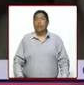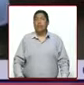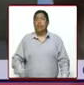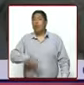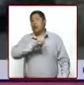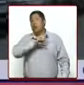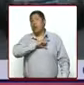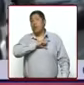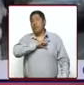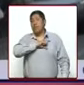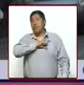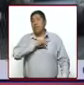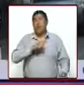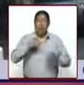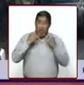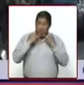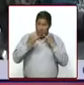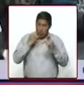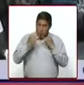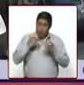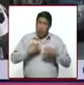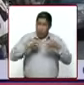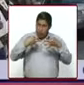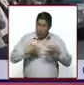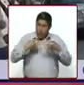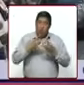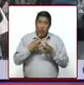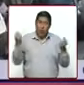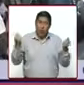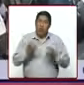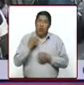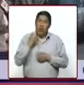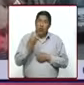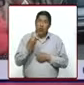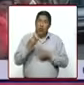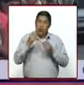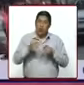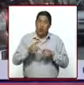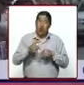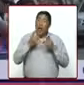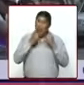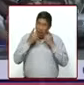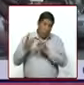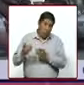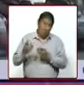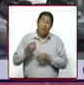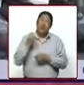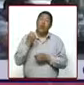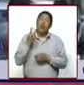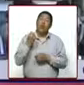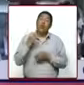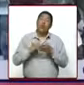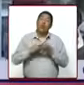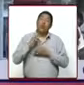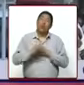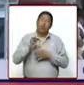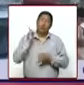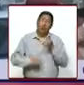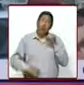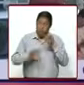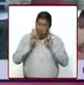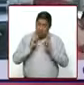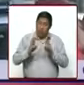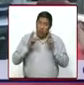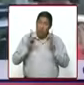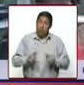Fuerza Especial de Lucha contra el Crimen reportó oficialmente la desaparición de estas dos personas. La denuncia fue recepcionada el 12 de octubre. Última vez que fueron